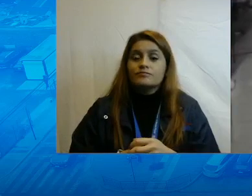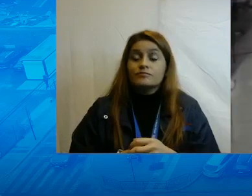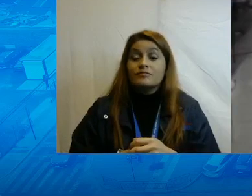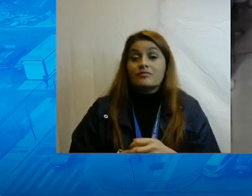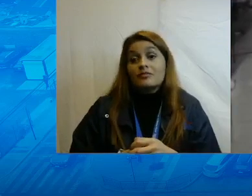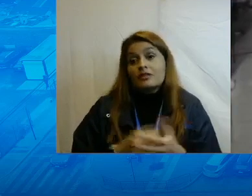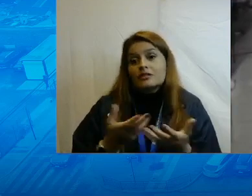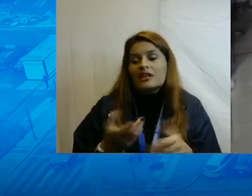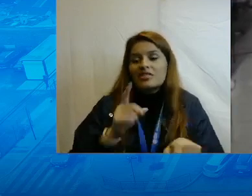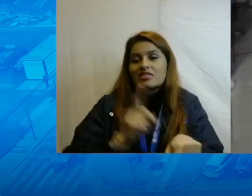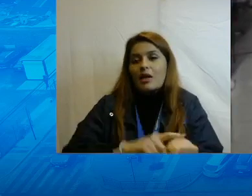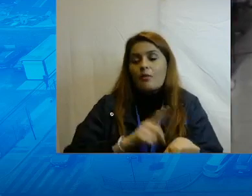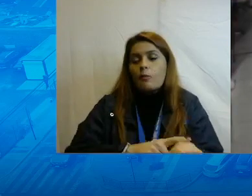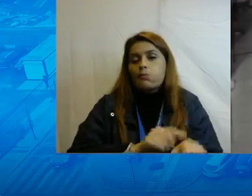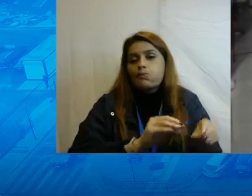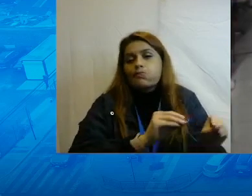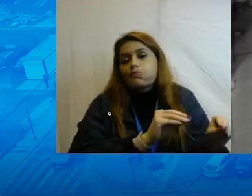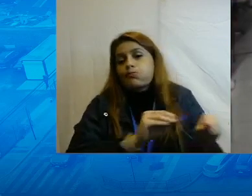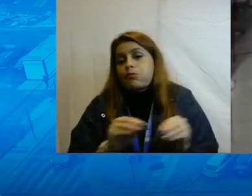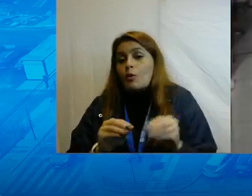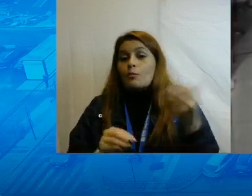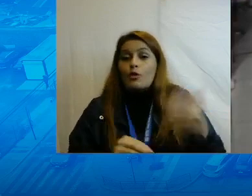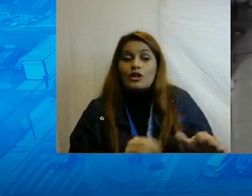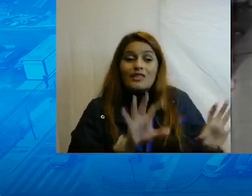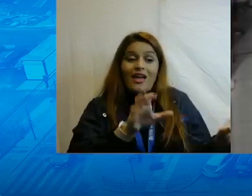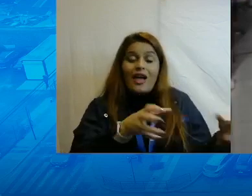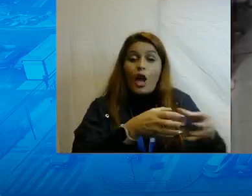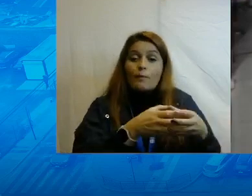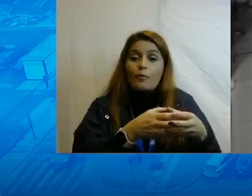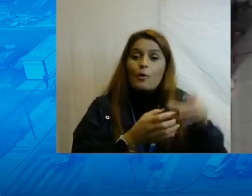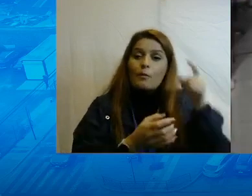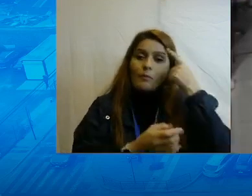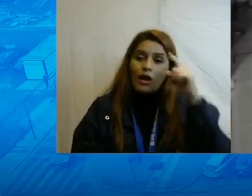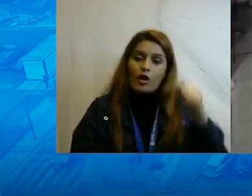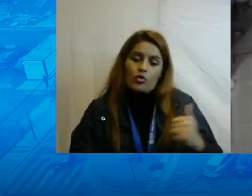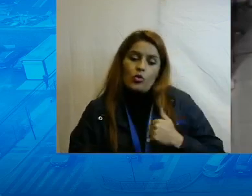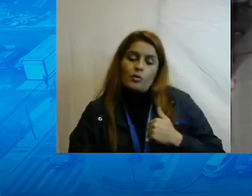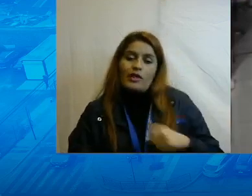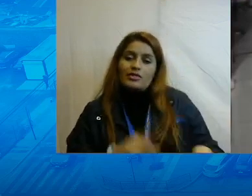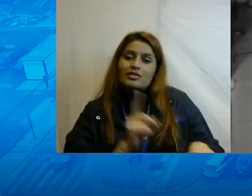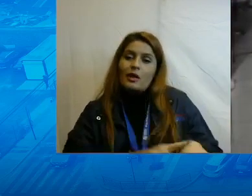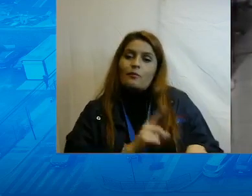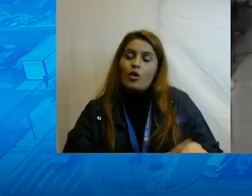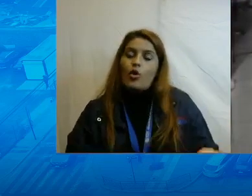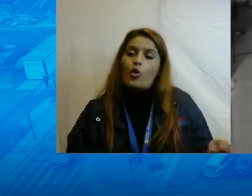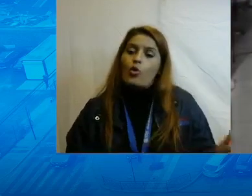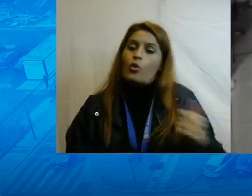a quitar, digo, tiempo muy valioso a los equipos para cumplir también con los plazos respectivos.